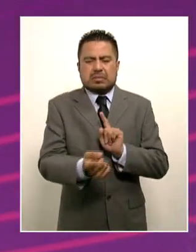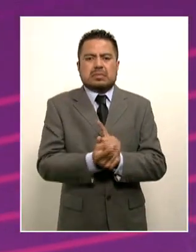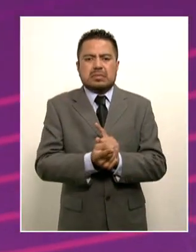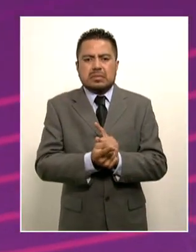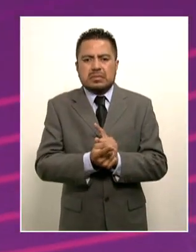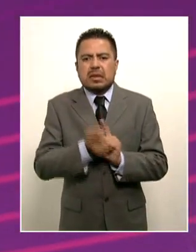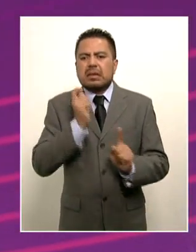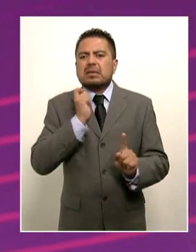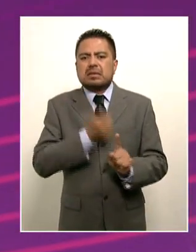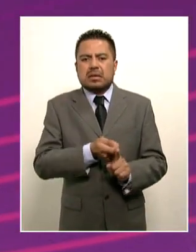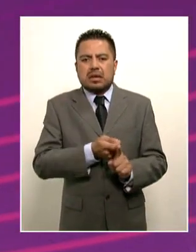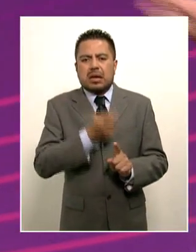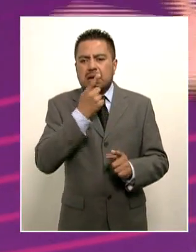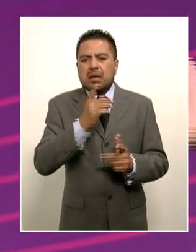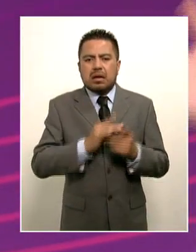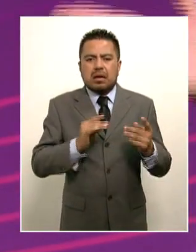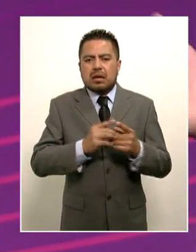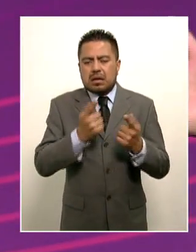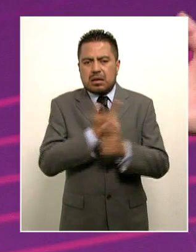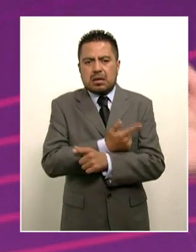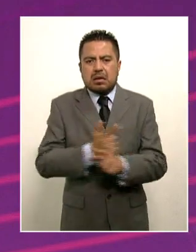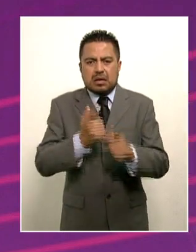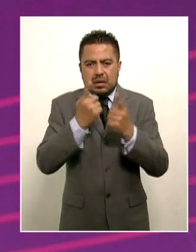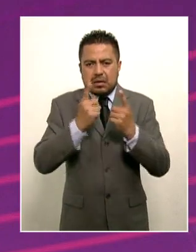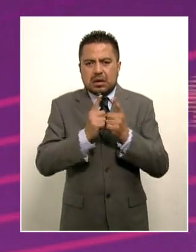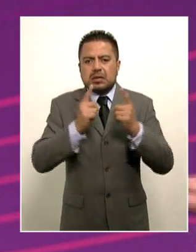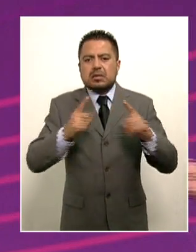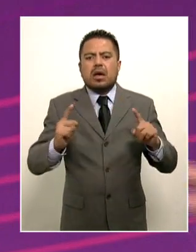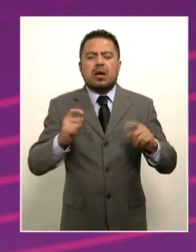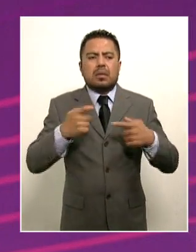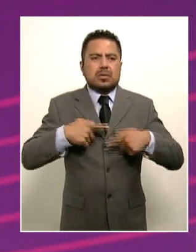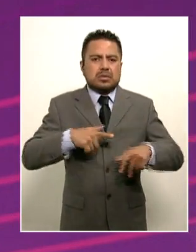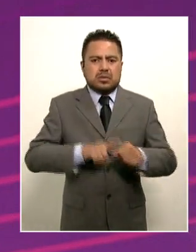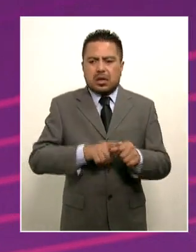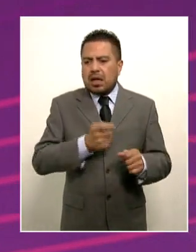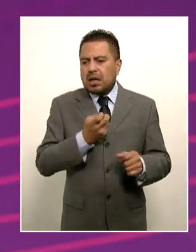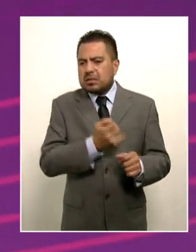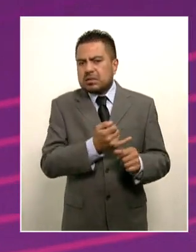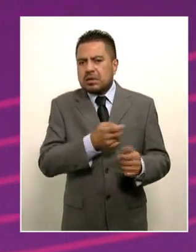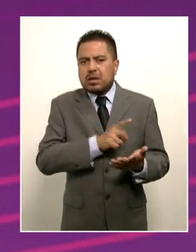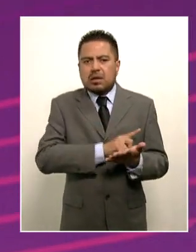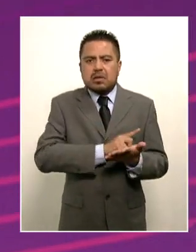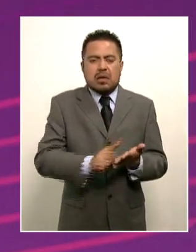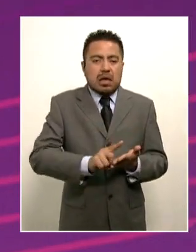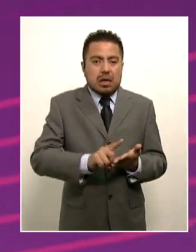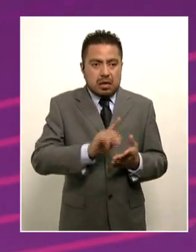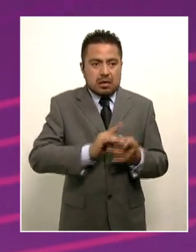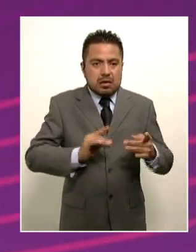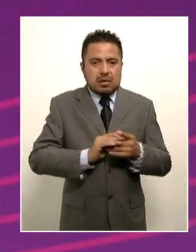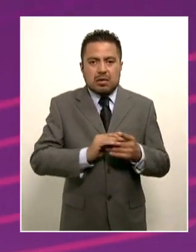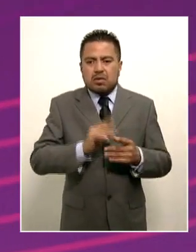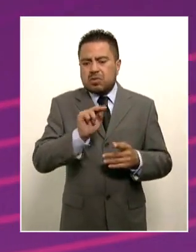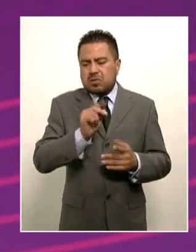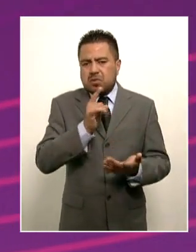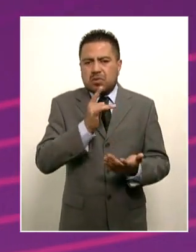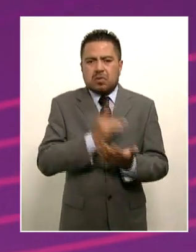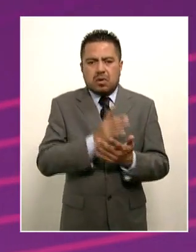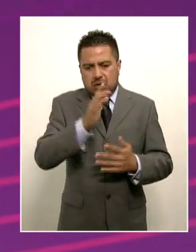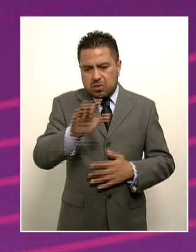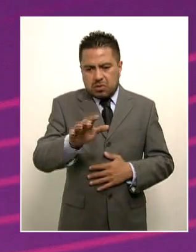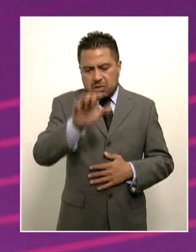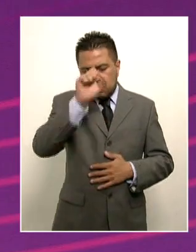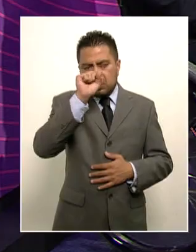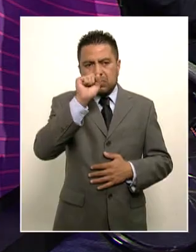que indica el libre desarrollo de la personalidad, que es un derecho, ¿no? No estamos hablando de cuestiones nada más conceptuales,